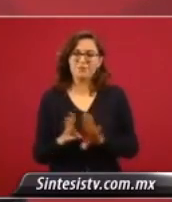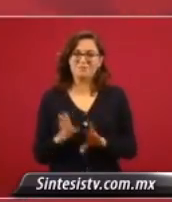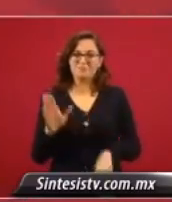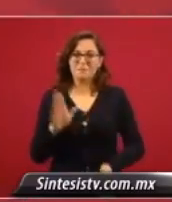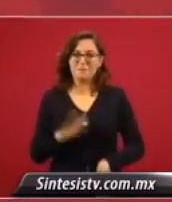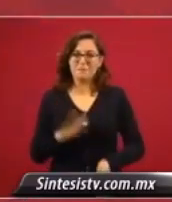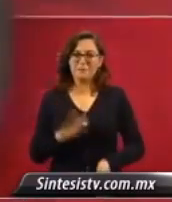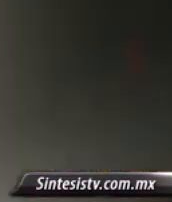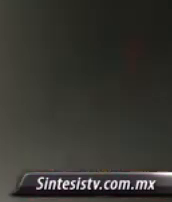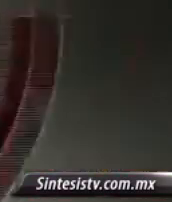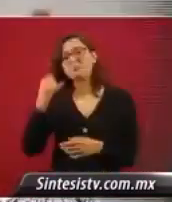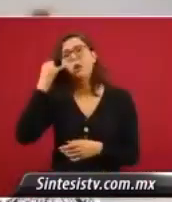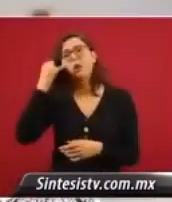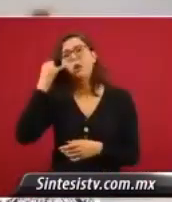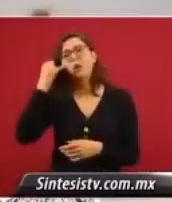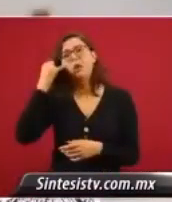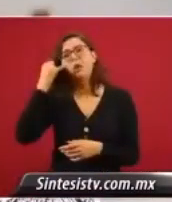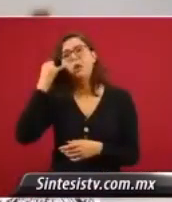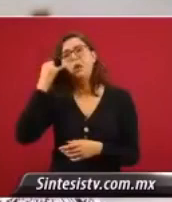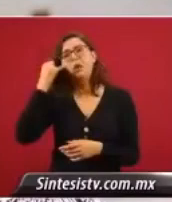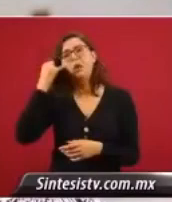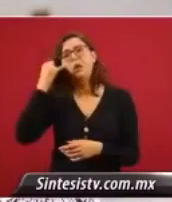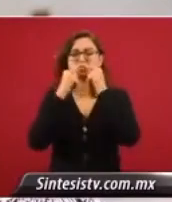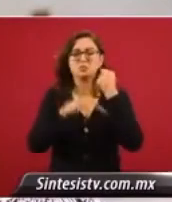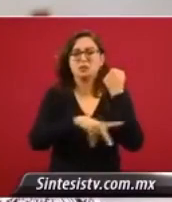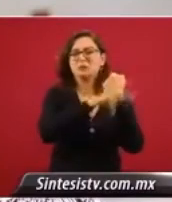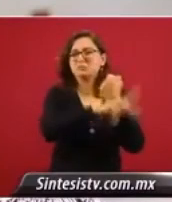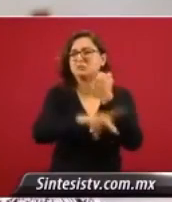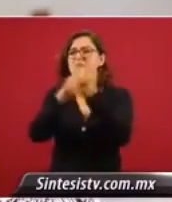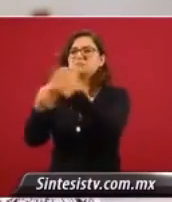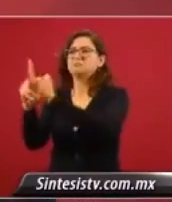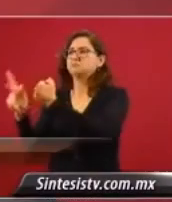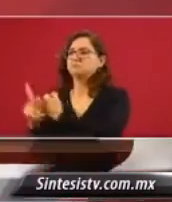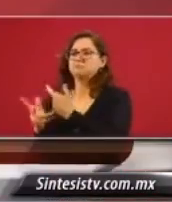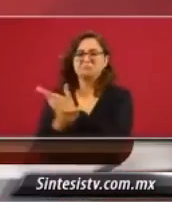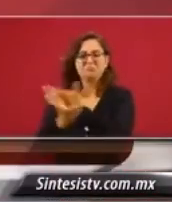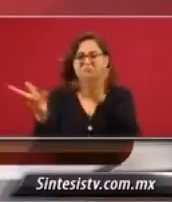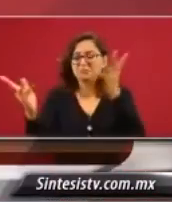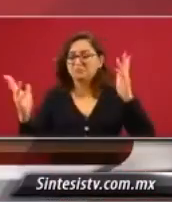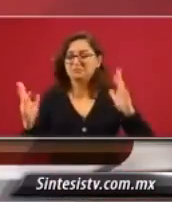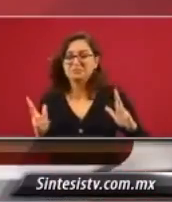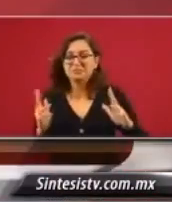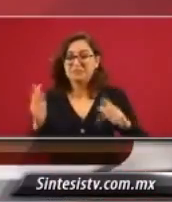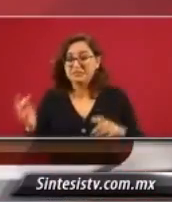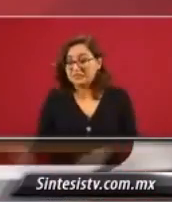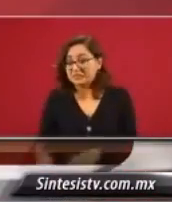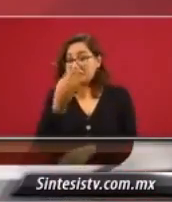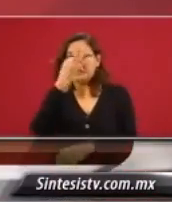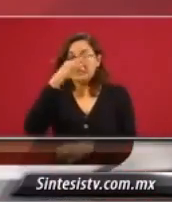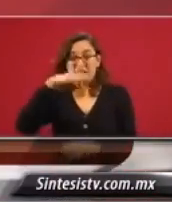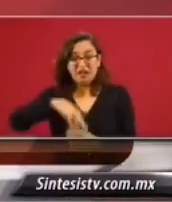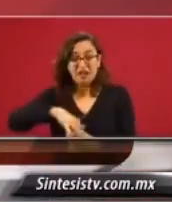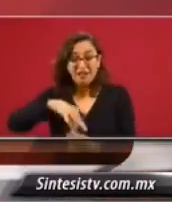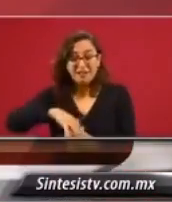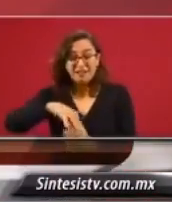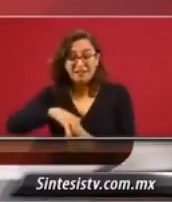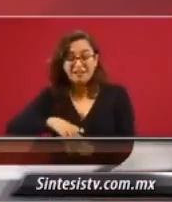declaración. El mundo, cuando hay elecciones, siempre hay